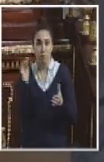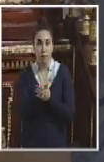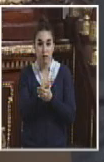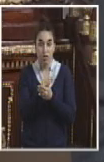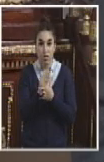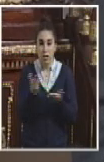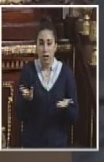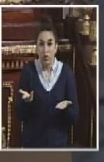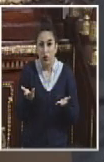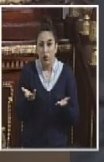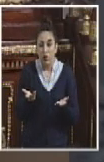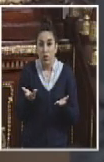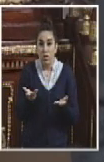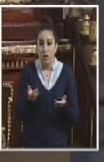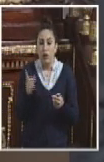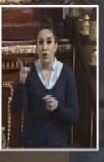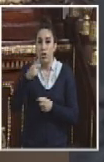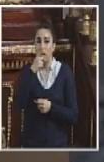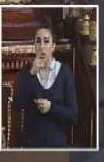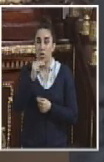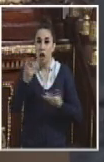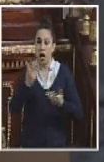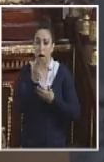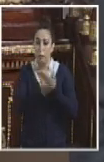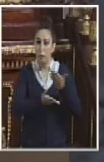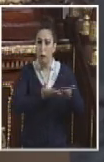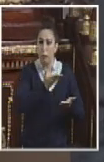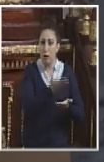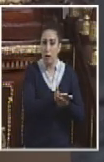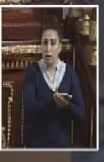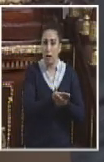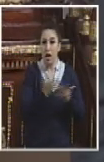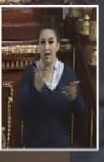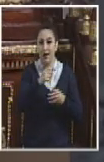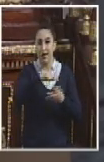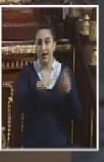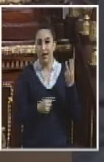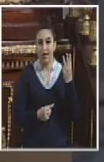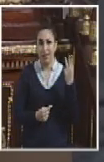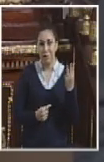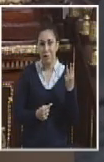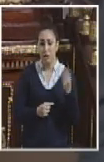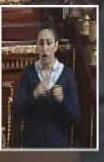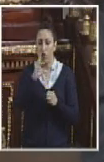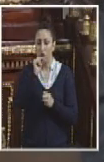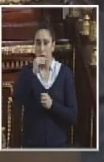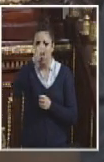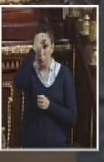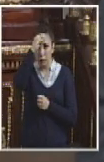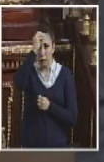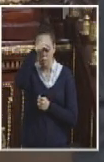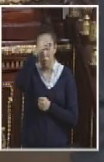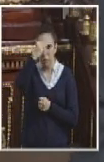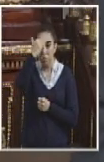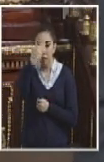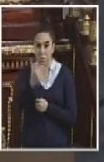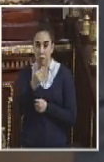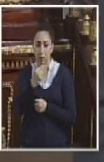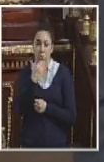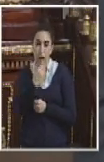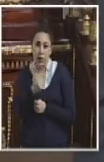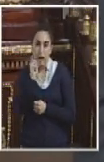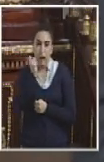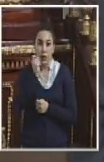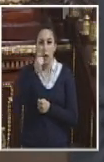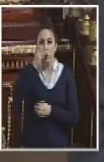puntos. Decimos que no envía una propuesta, sino envía 3. No razona el cumplimiento de los requisitos objetivos y subjetivos